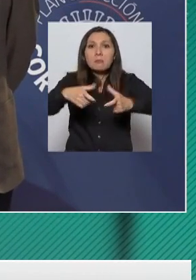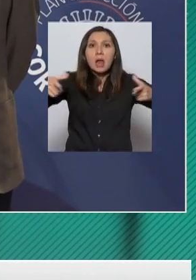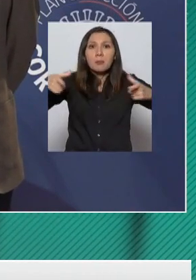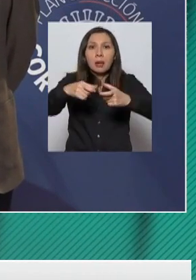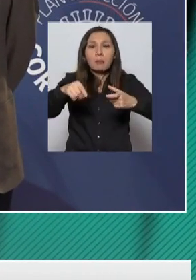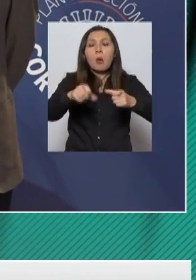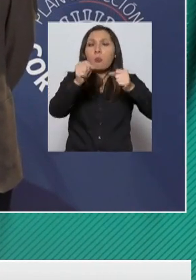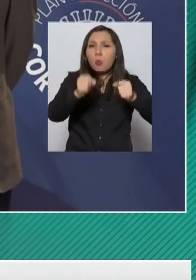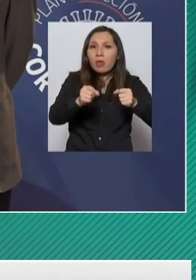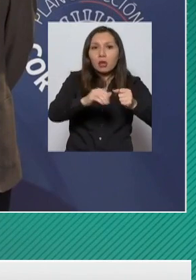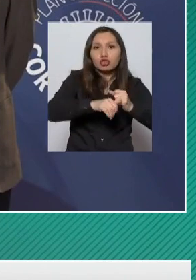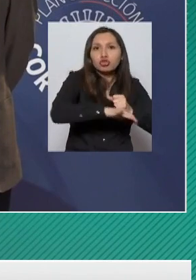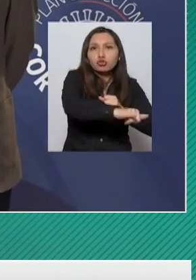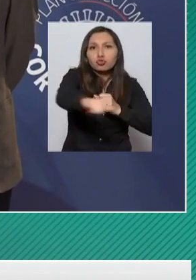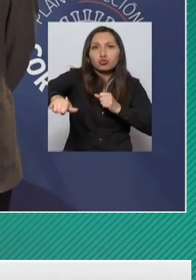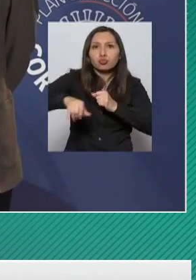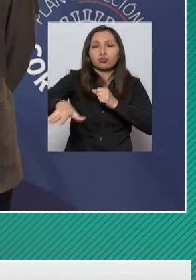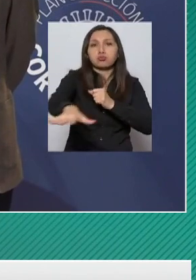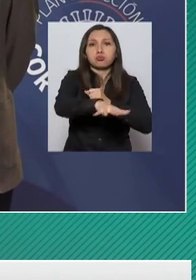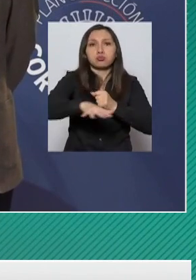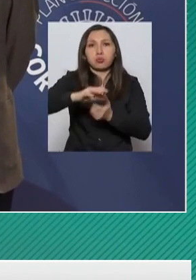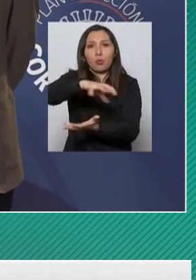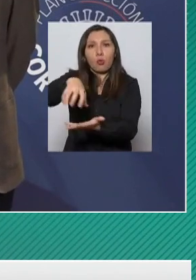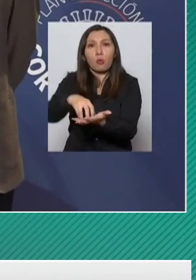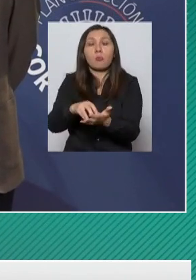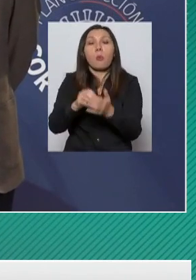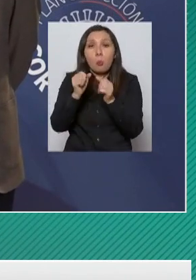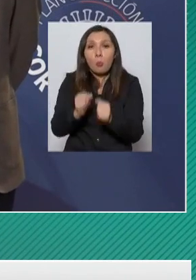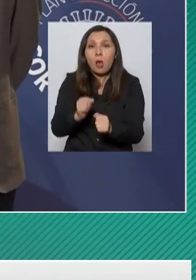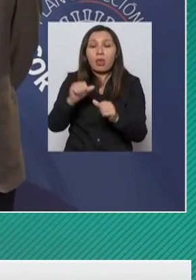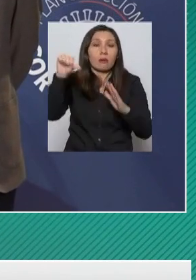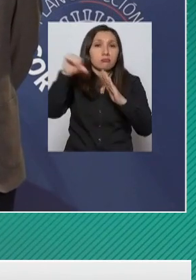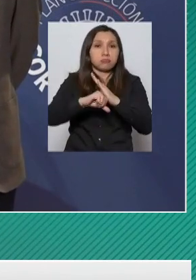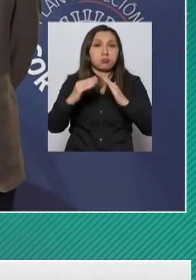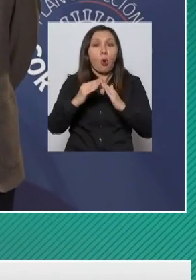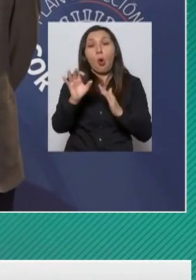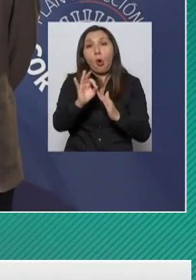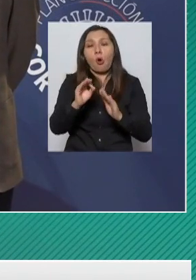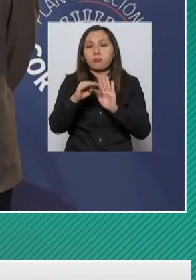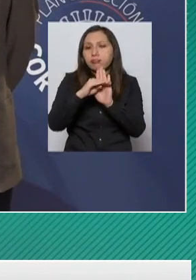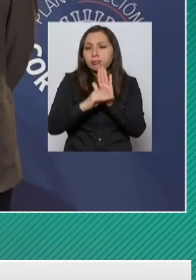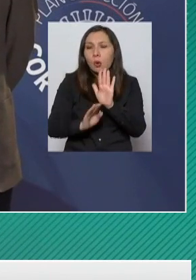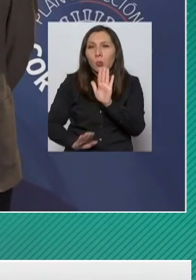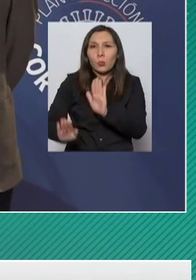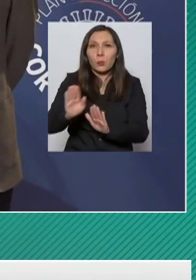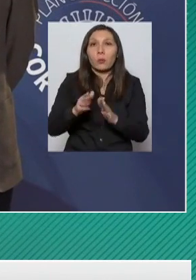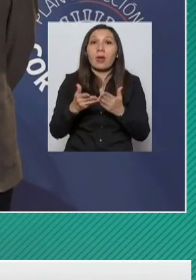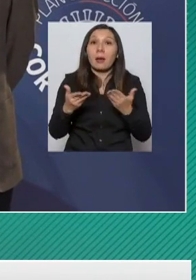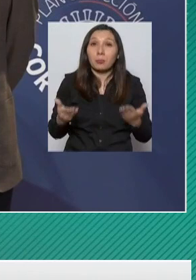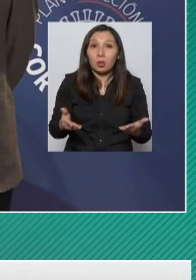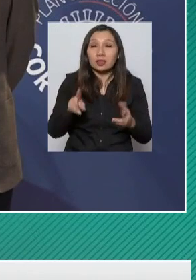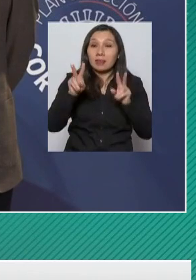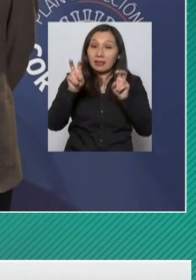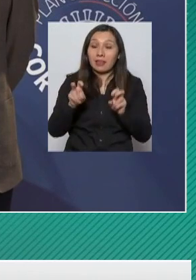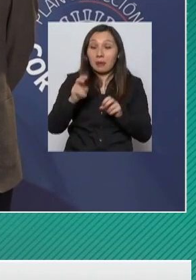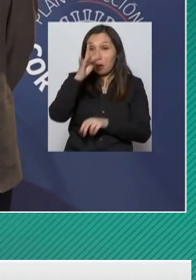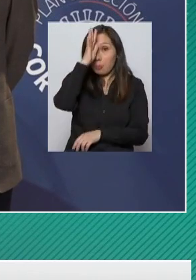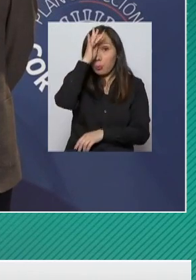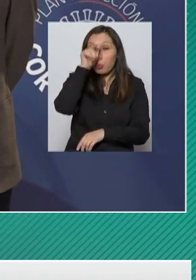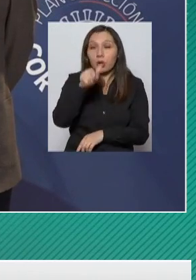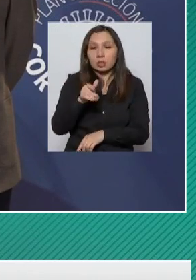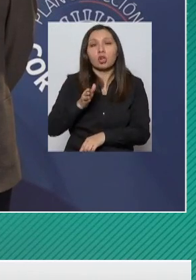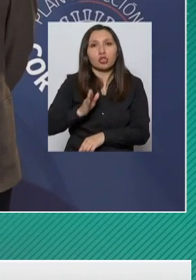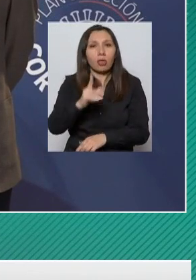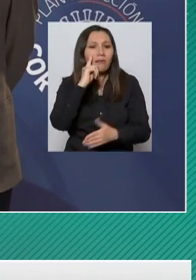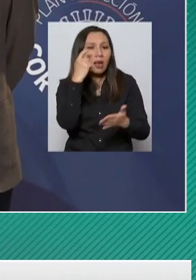saber si vamos a extender al resto de la comuna o si vamos a mantener las medidas ahí y es por eso que con respecto al puente alto vamos